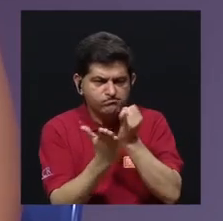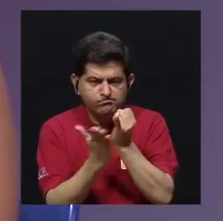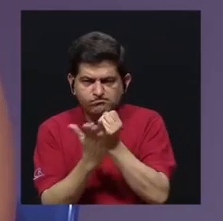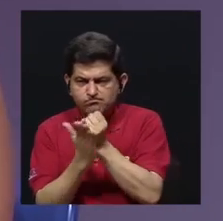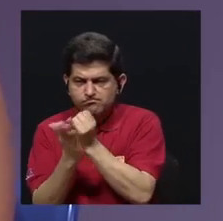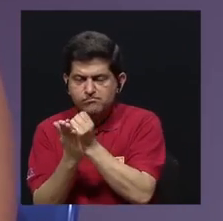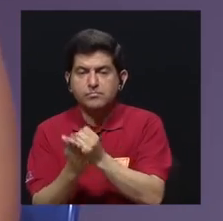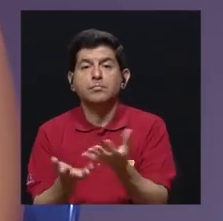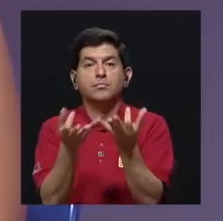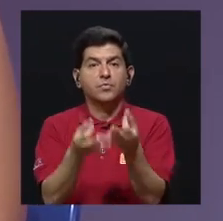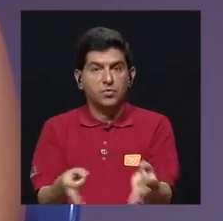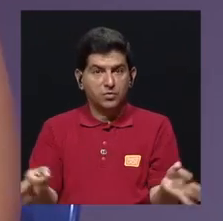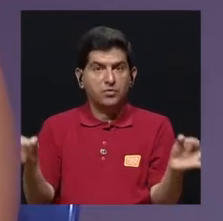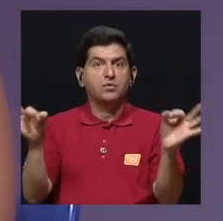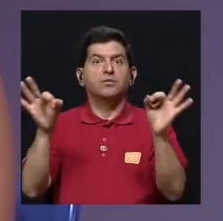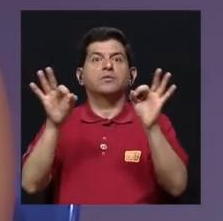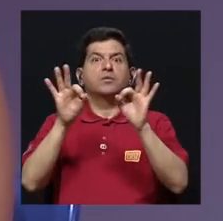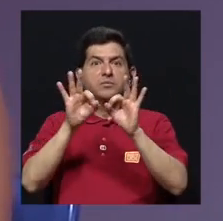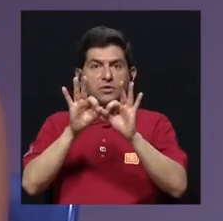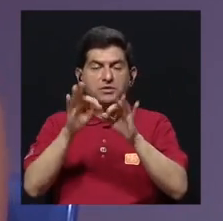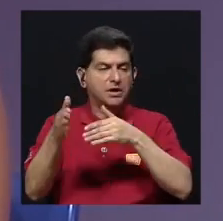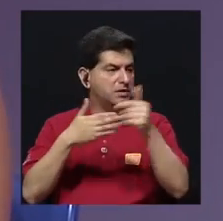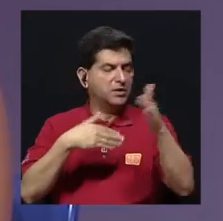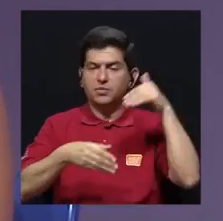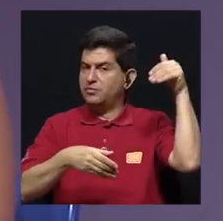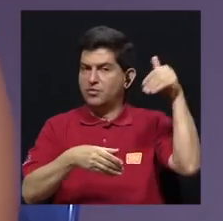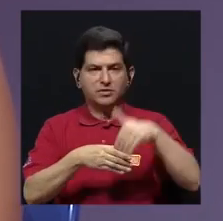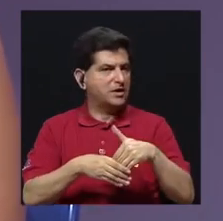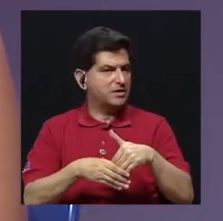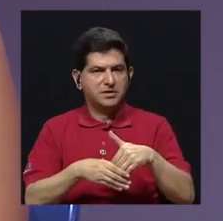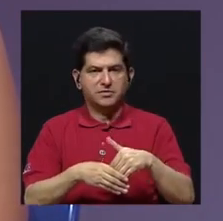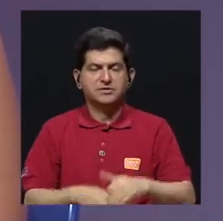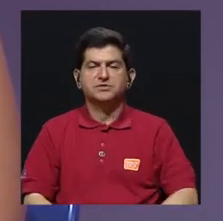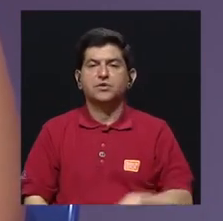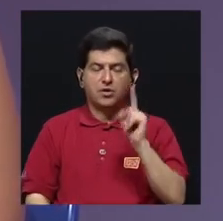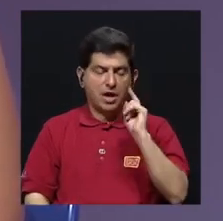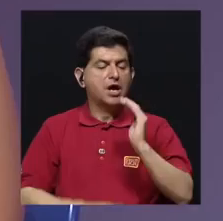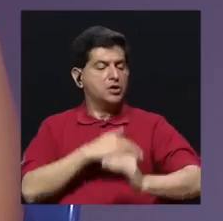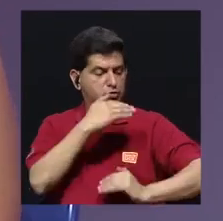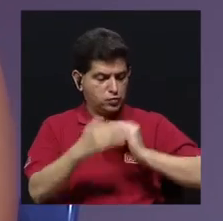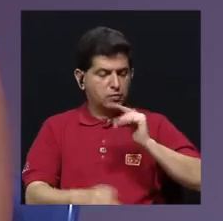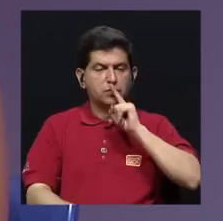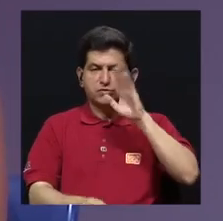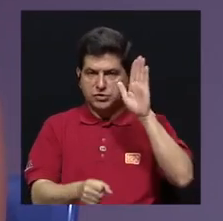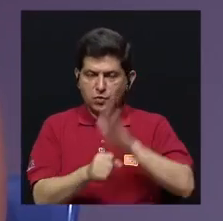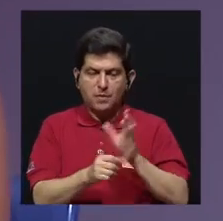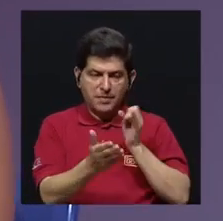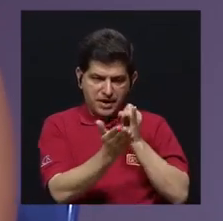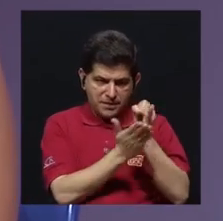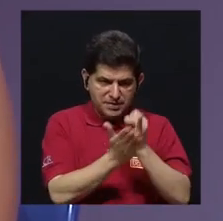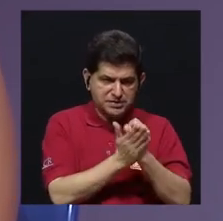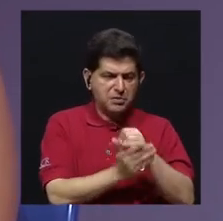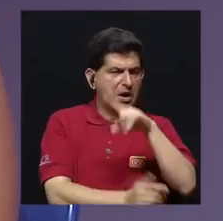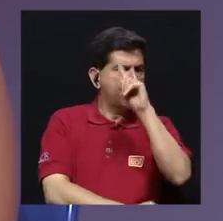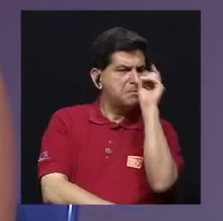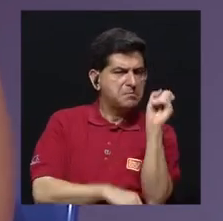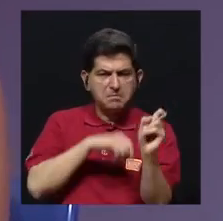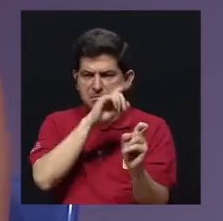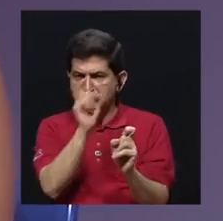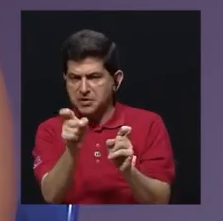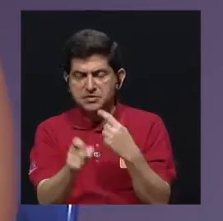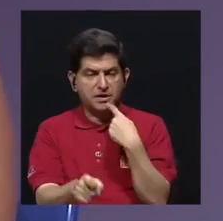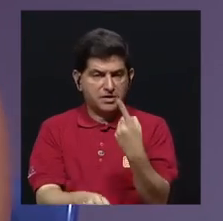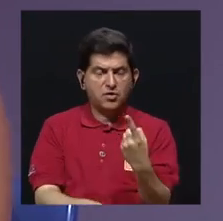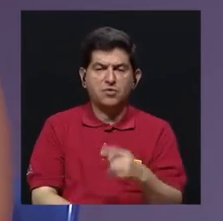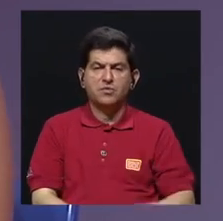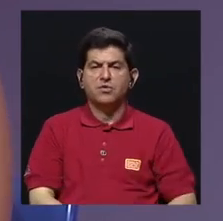hace, hay un protocolo, ¿verdad? Investigamos, averiguamos. Como mencionó Lau, la diversidad de cada una de nosotras es muy